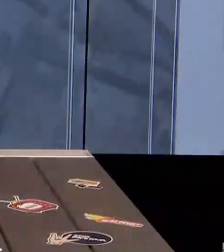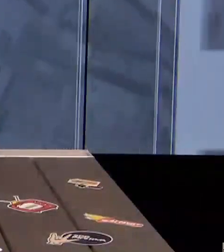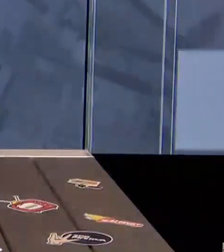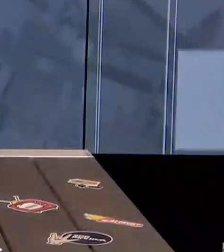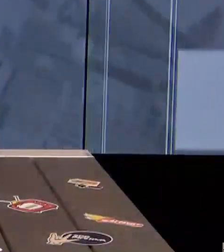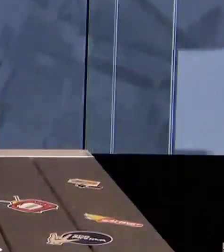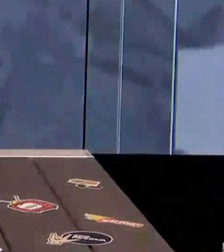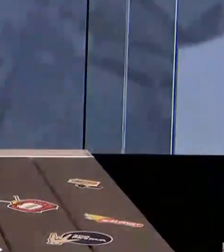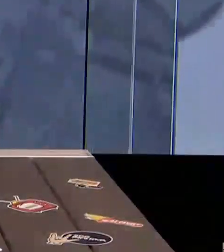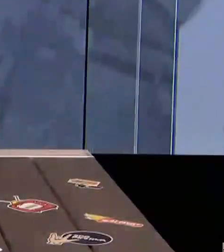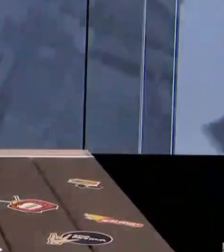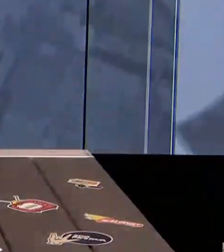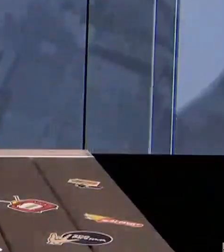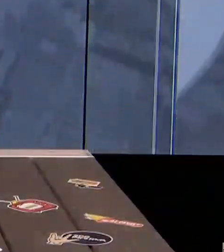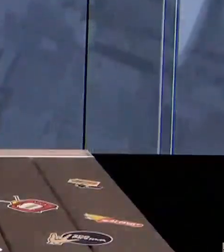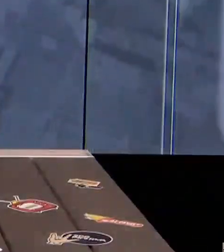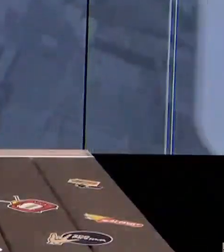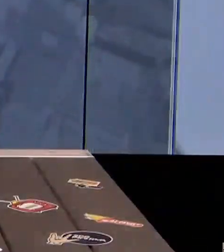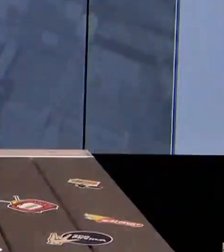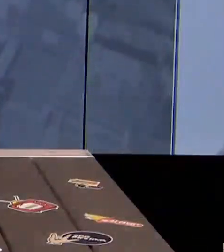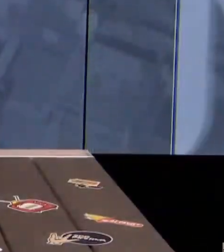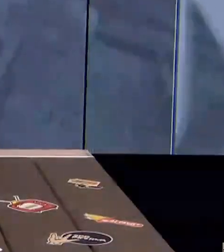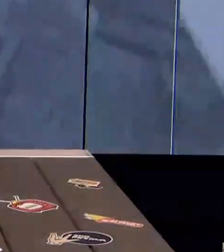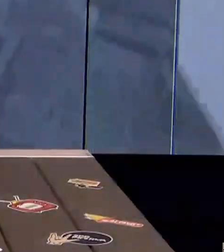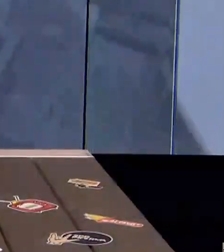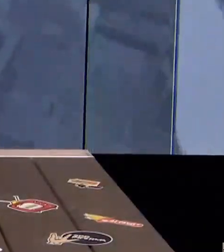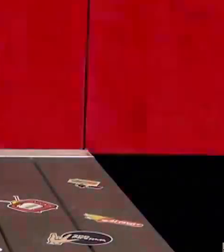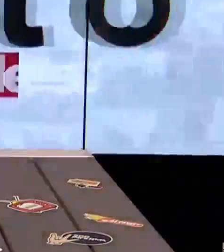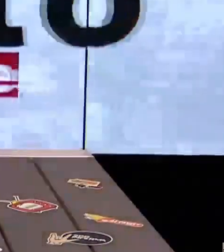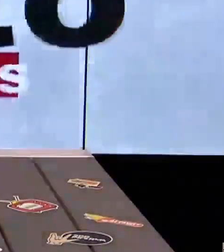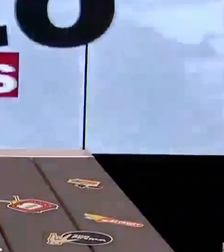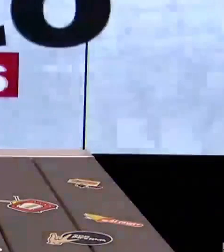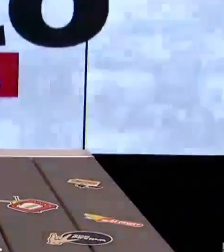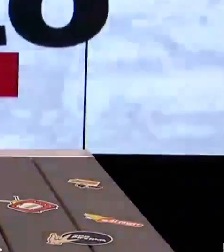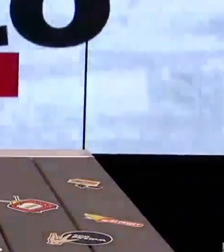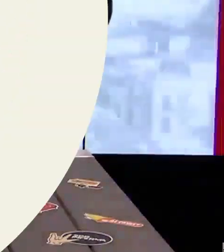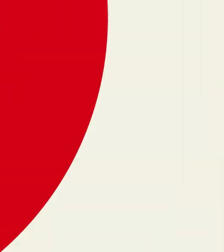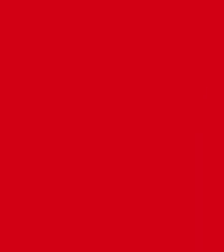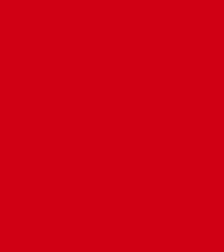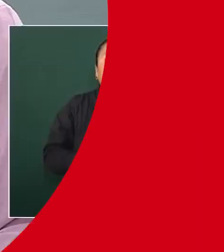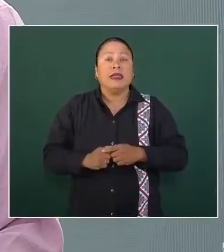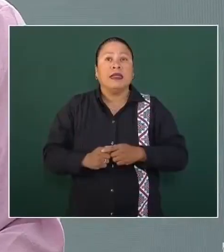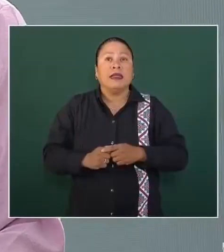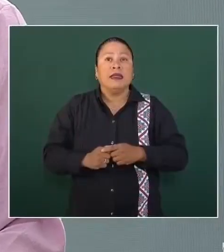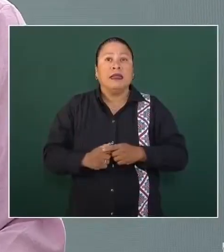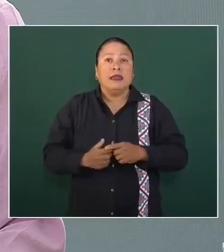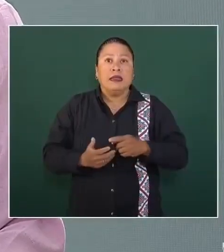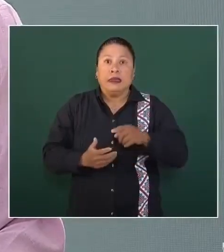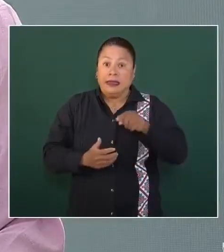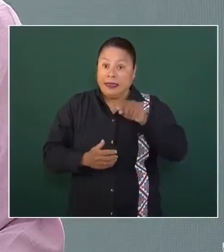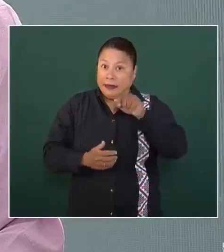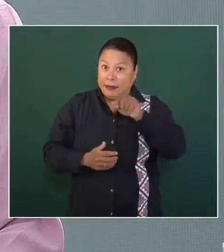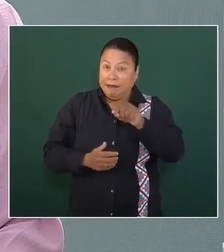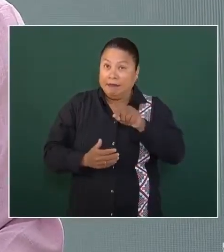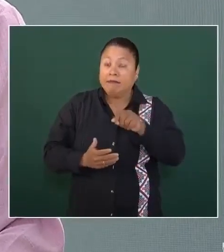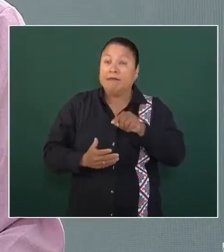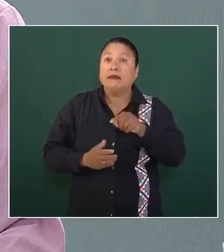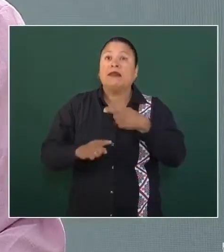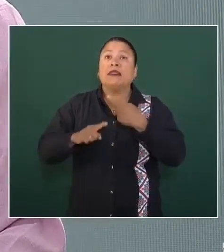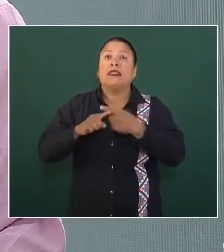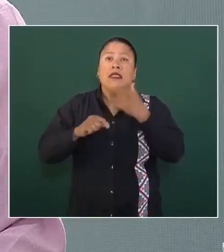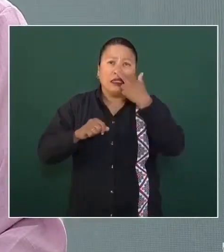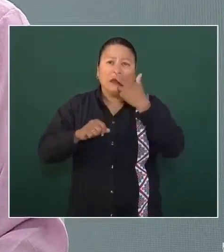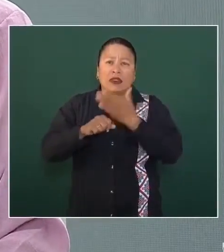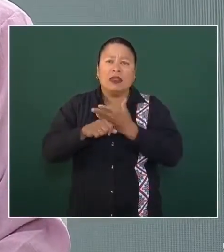encargada de producir hidrógeno verde para sustituir combustibles fósiles. Va a quedar a cargo de